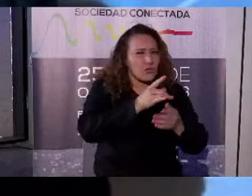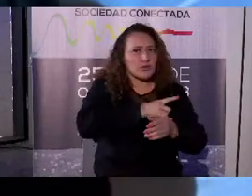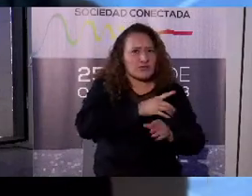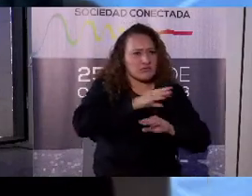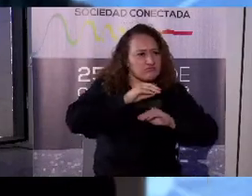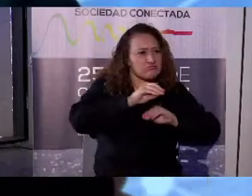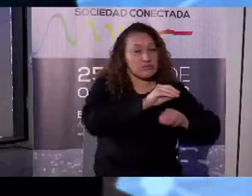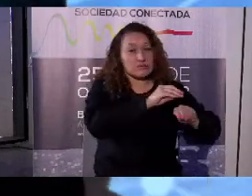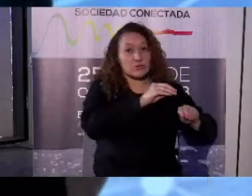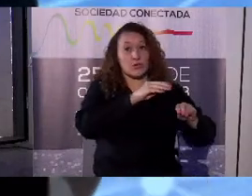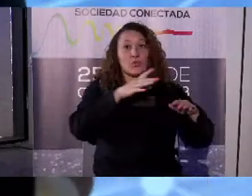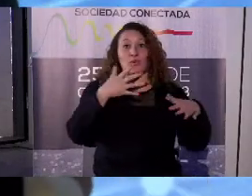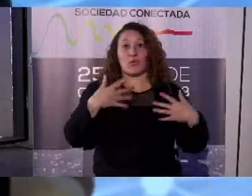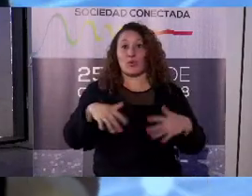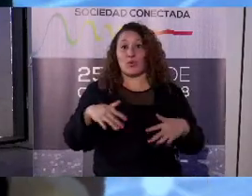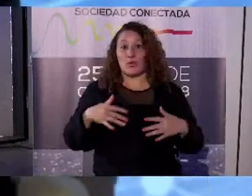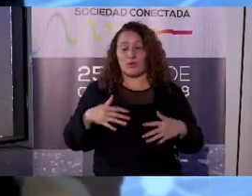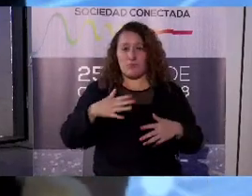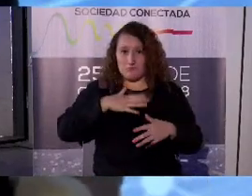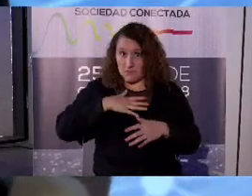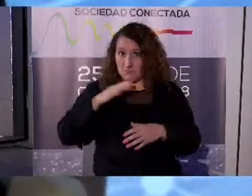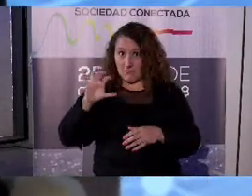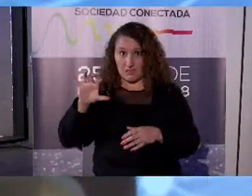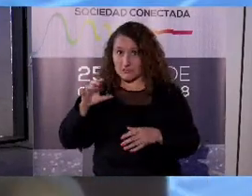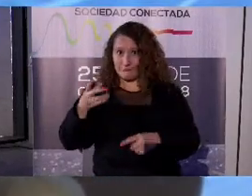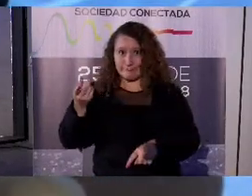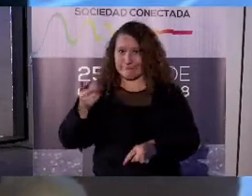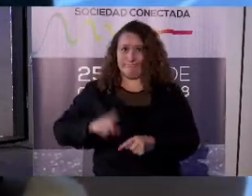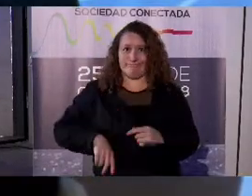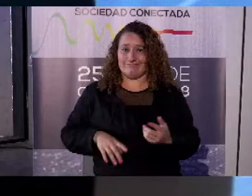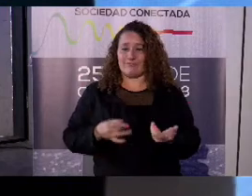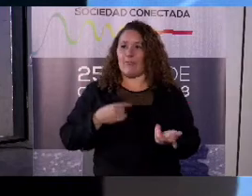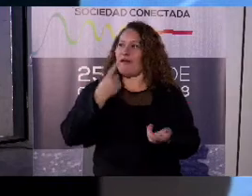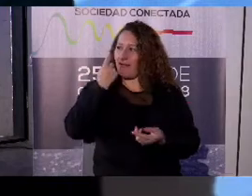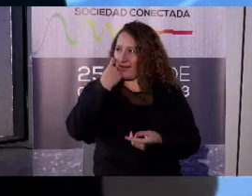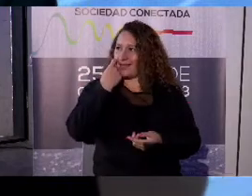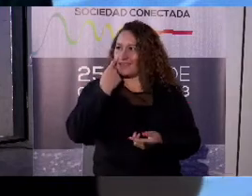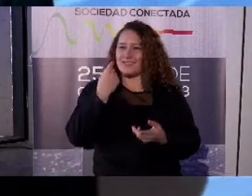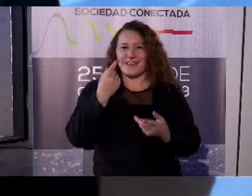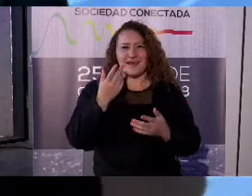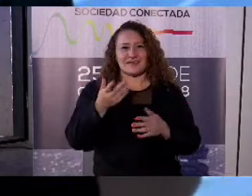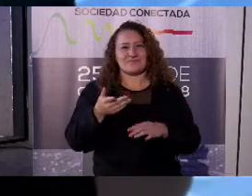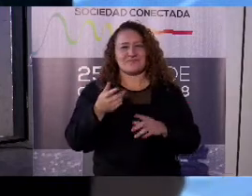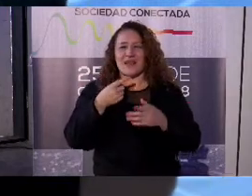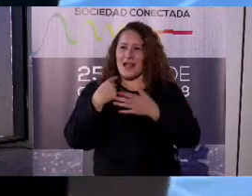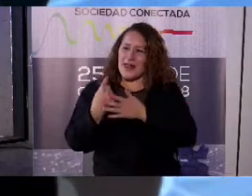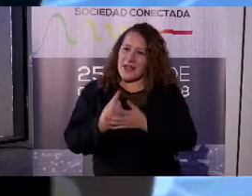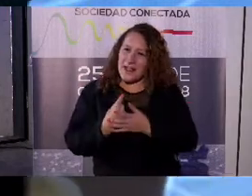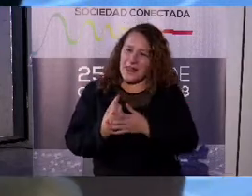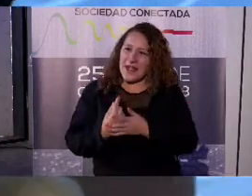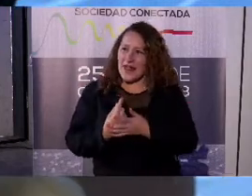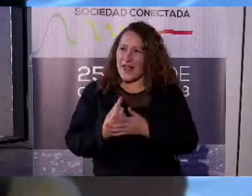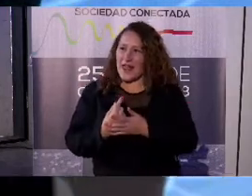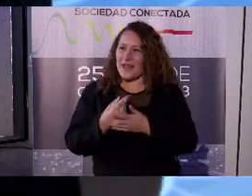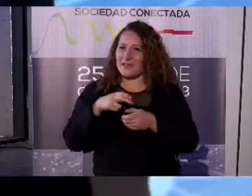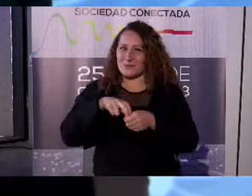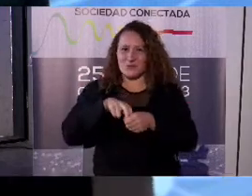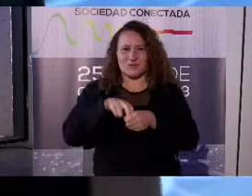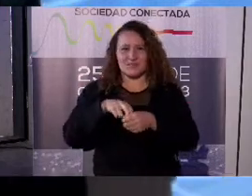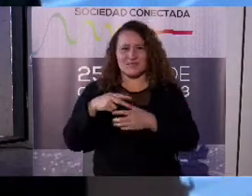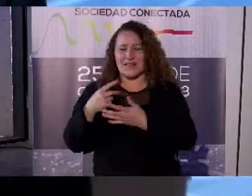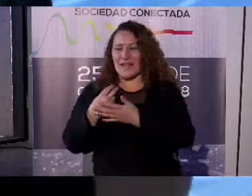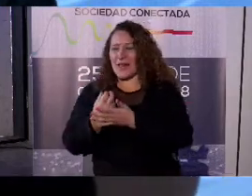gente esto en mi país este no no hemos podido Y ayer hablábamos en el Ómnibus las dificultades que hemos tenido